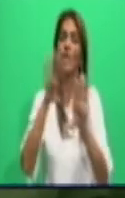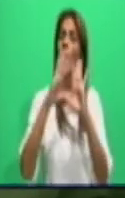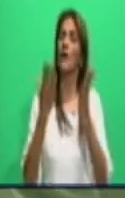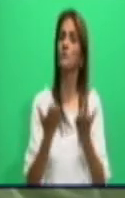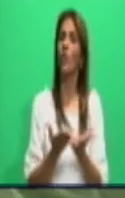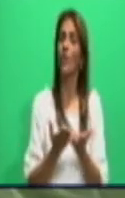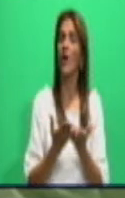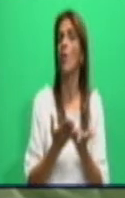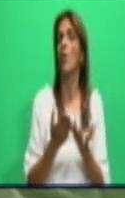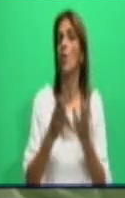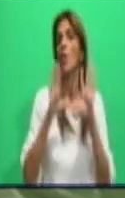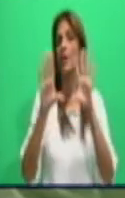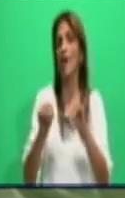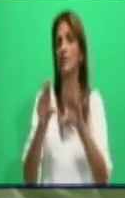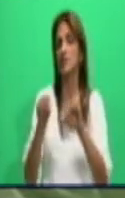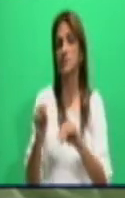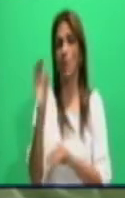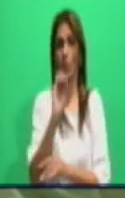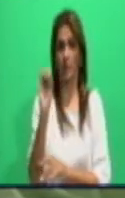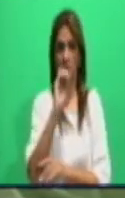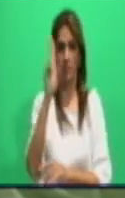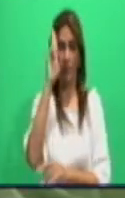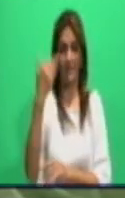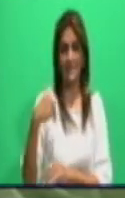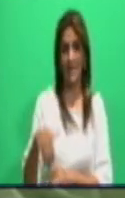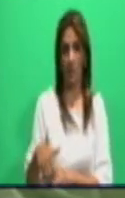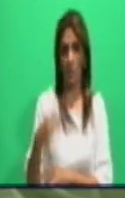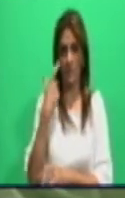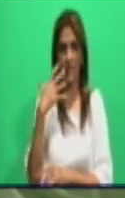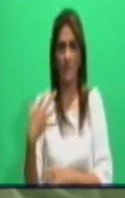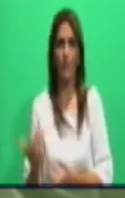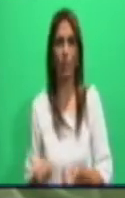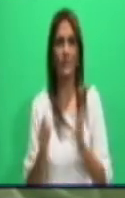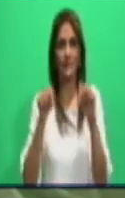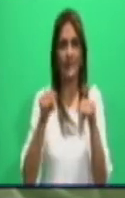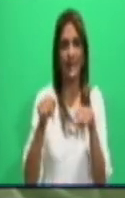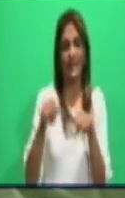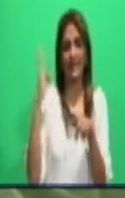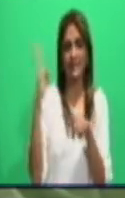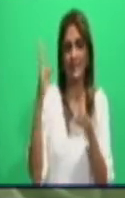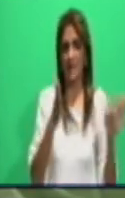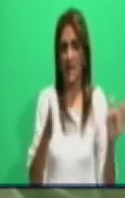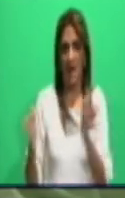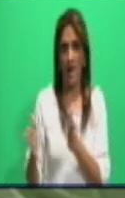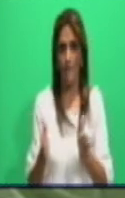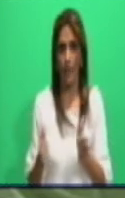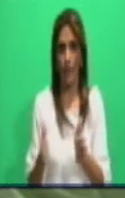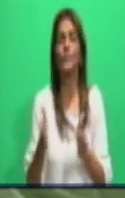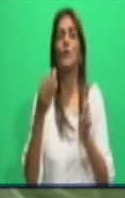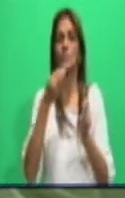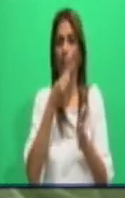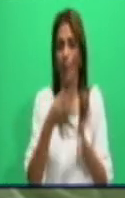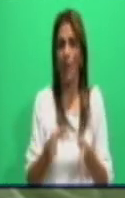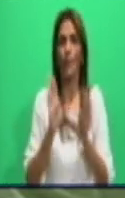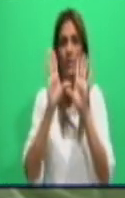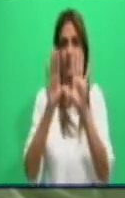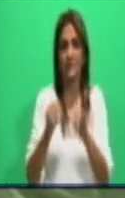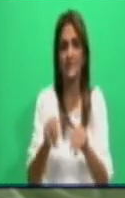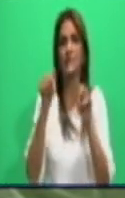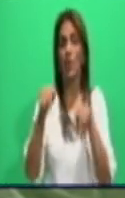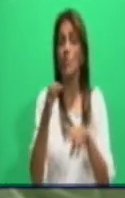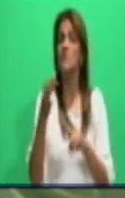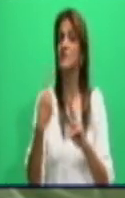de salud se viene realizando y que tan importante es en esta etapa pudiera decirte que hoy en bayamo se está trabajando